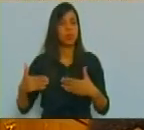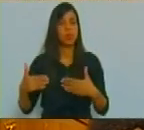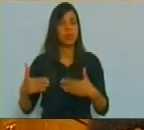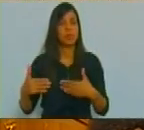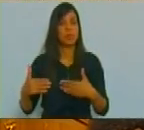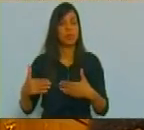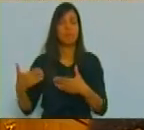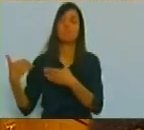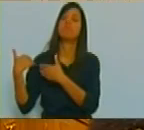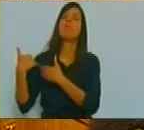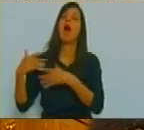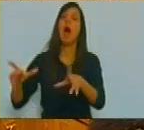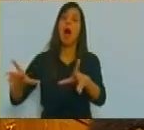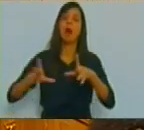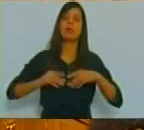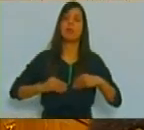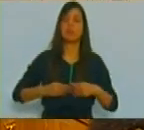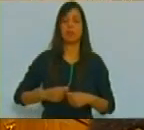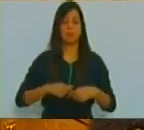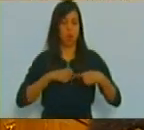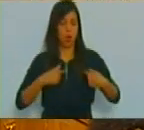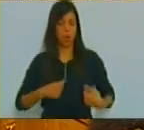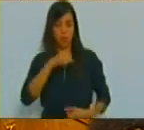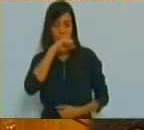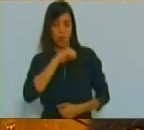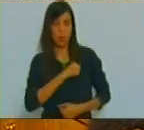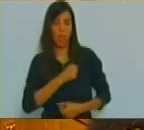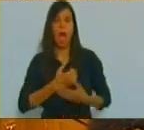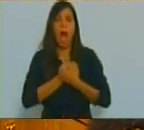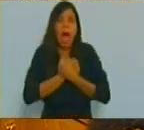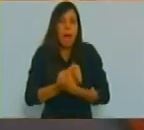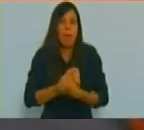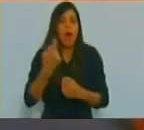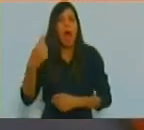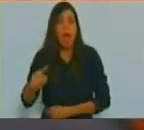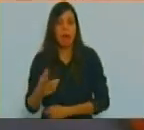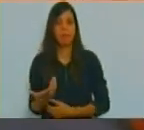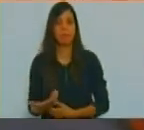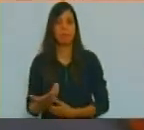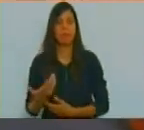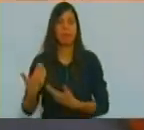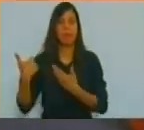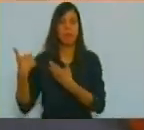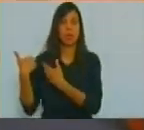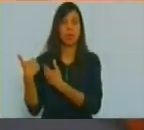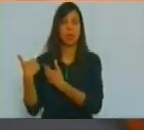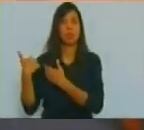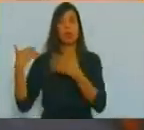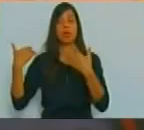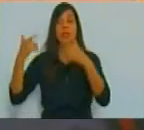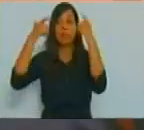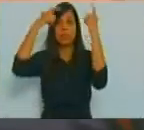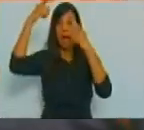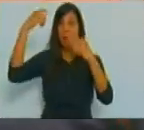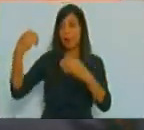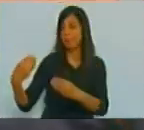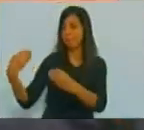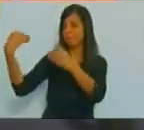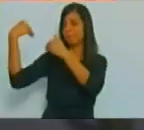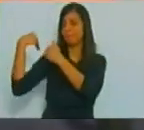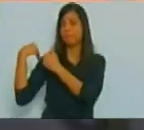asumimos además con el corazón y la asumimos en la tarea gigantesca que chávez nos dijo que